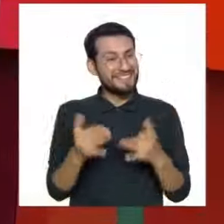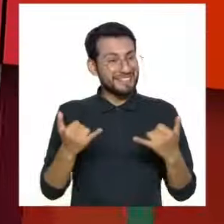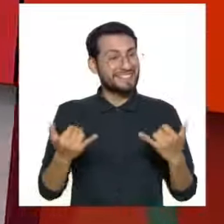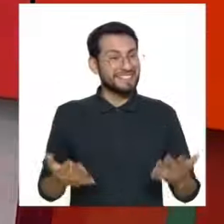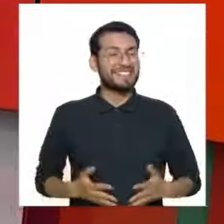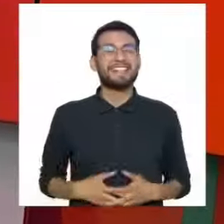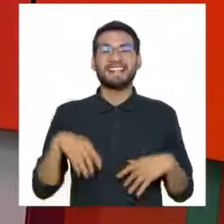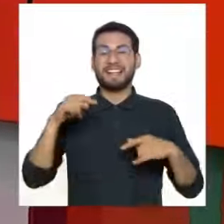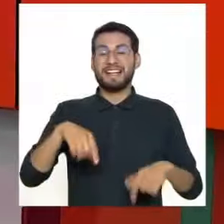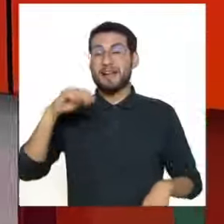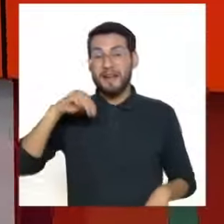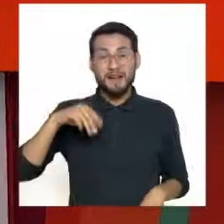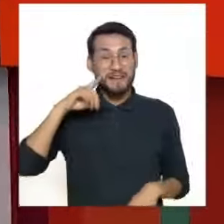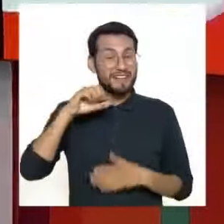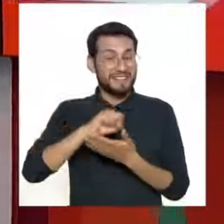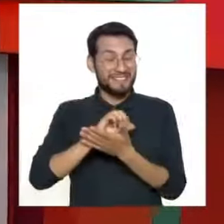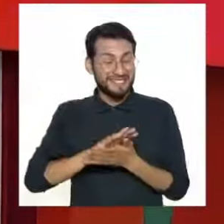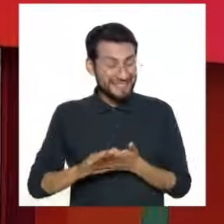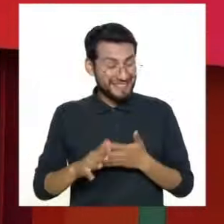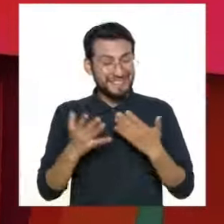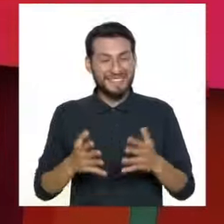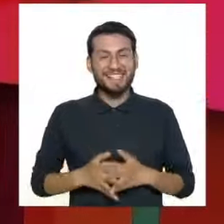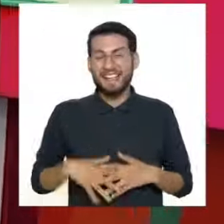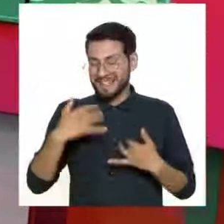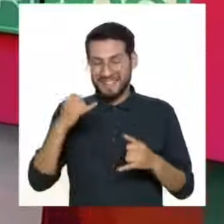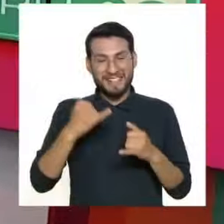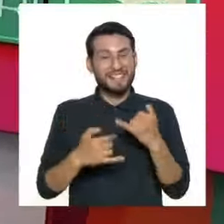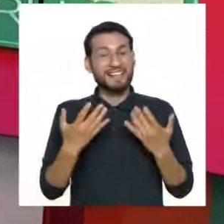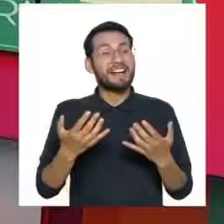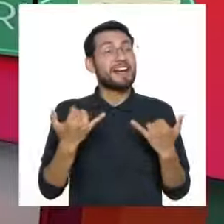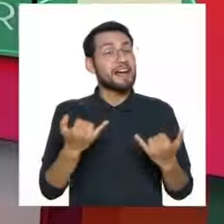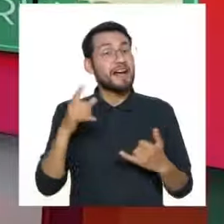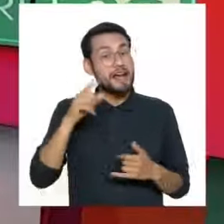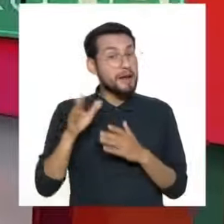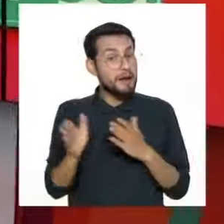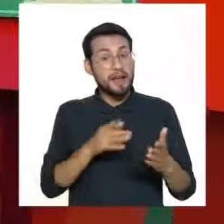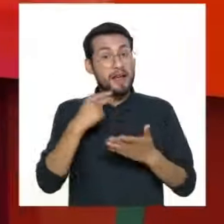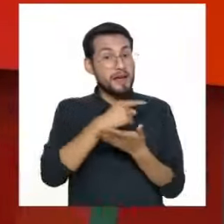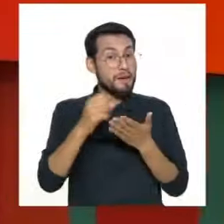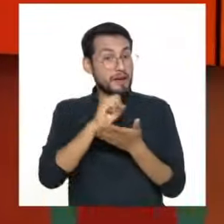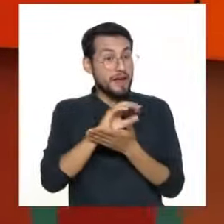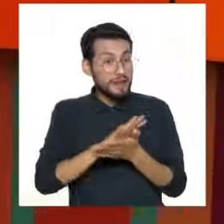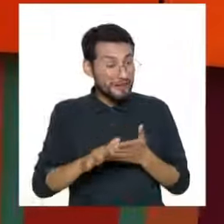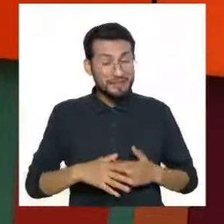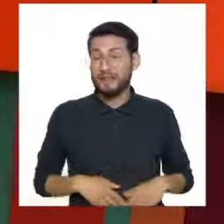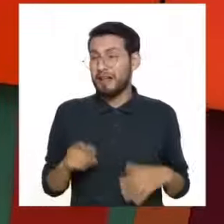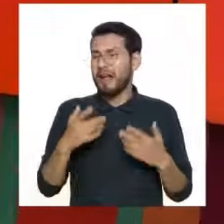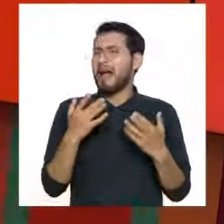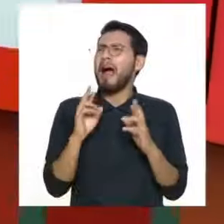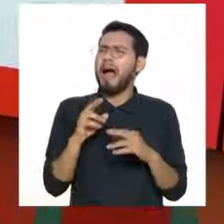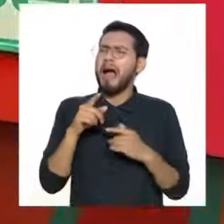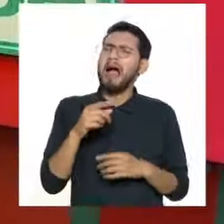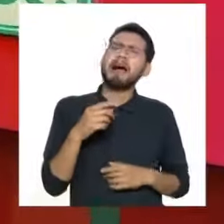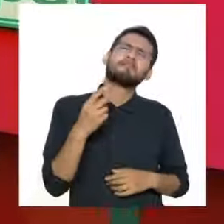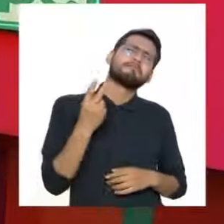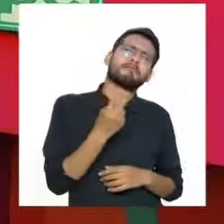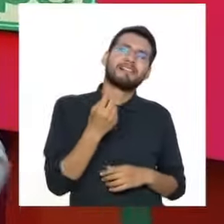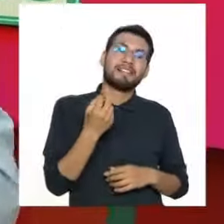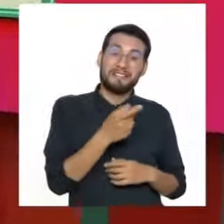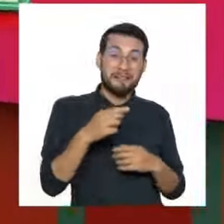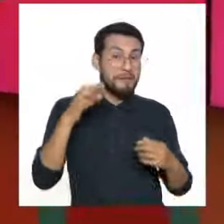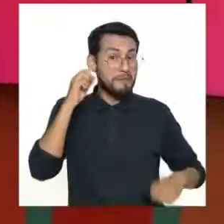es miércoles santo y es el fin de la cuaresma prepararnos para la semana santa no estar esperando solamente el fin de semana que pisu